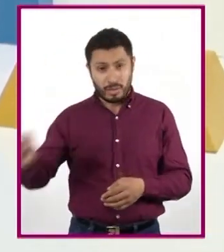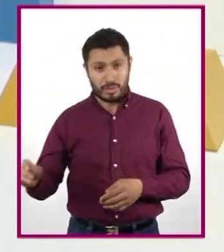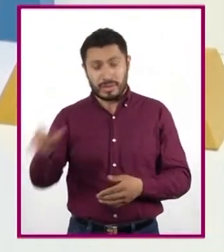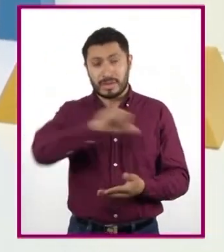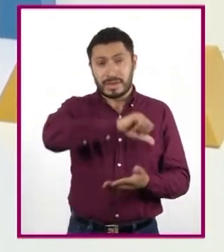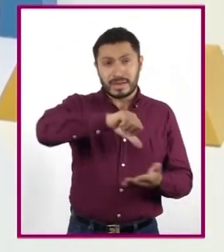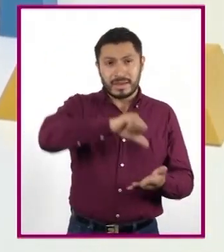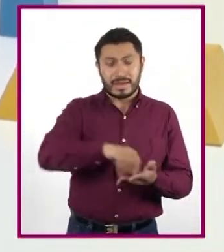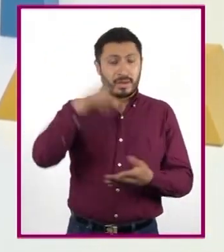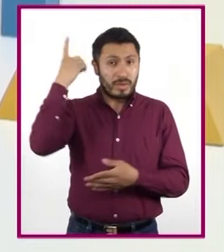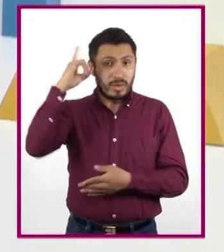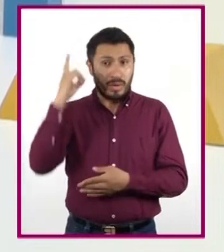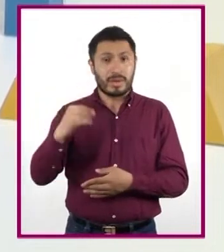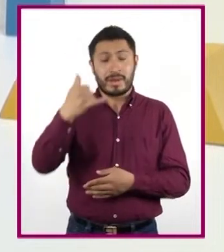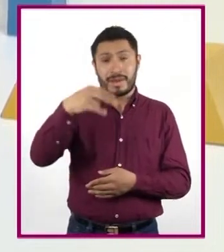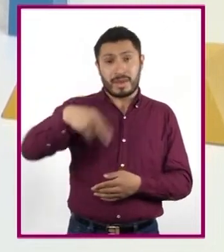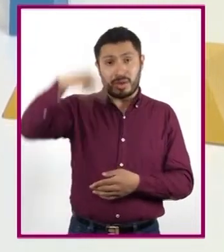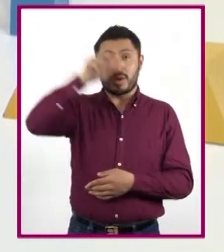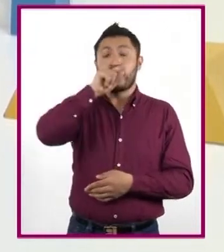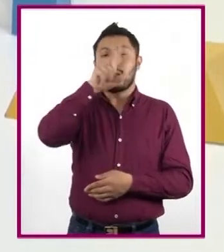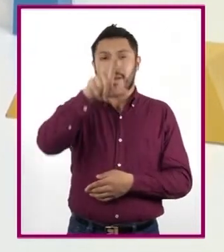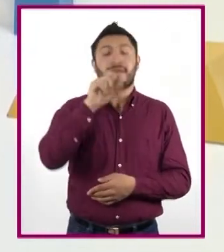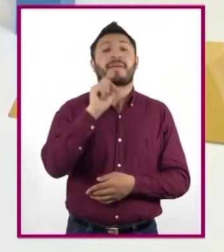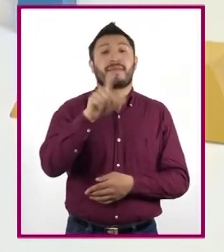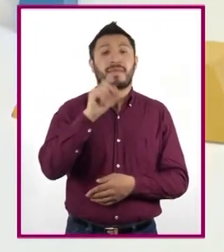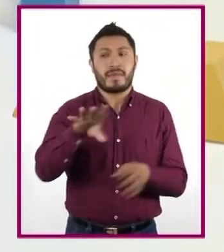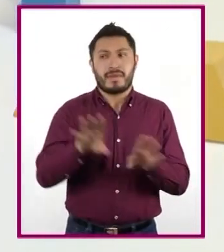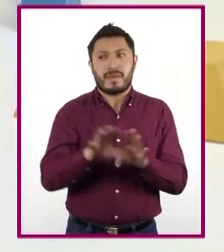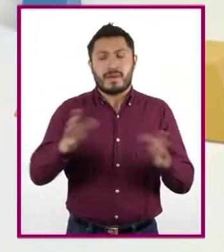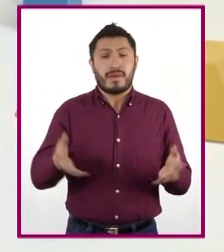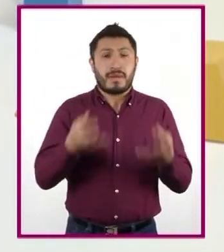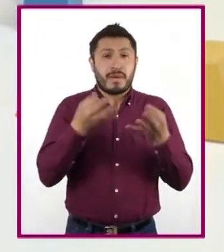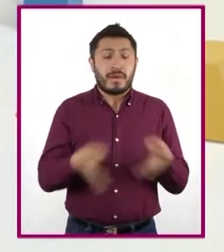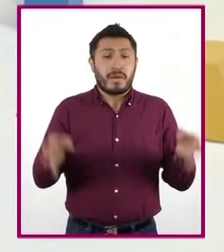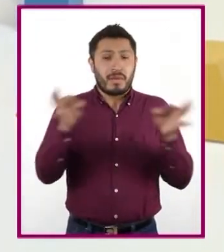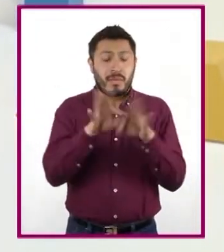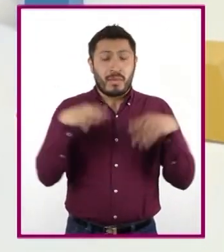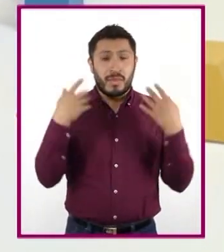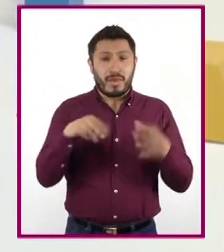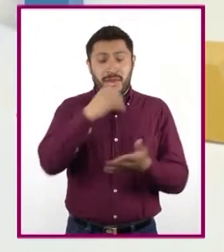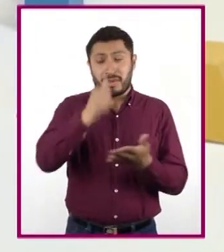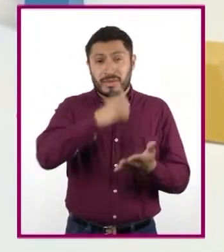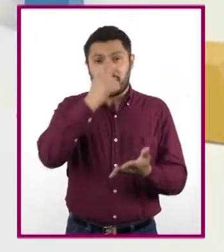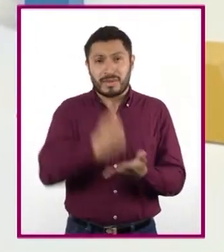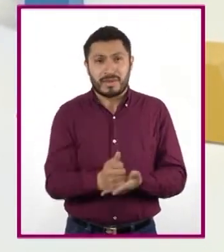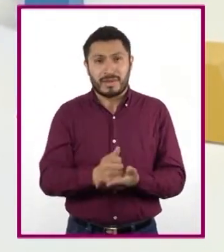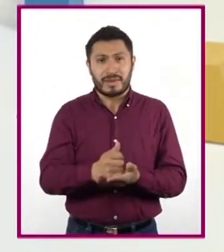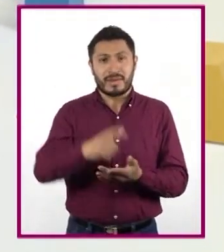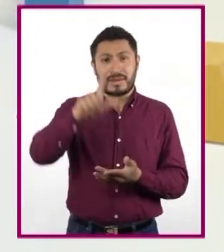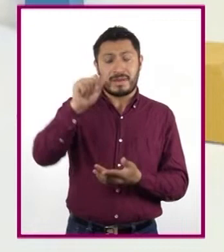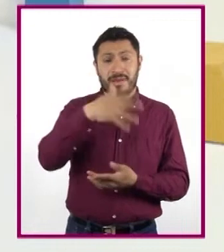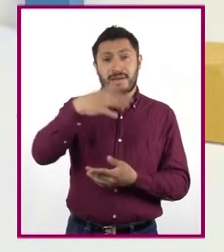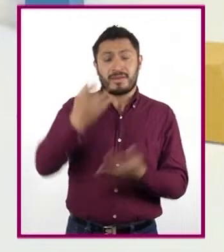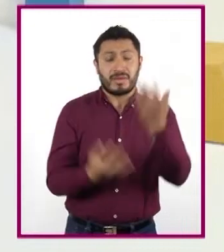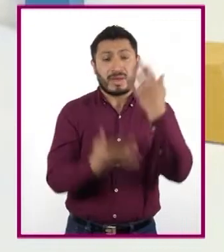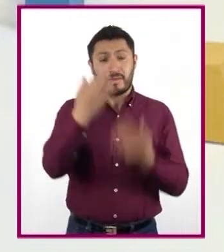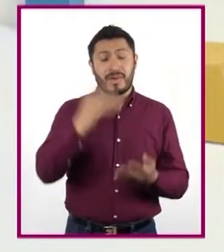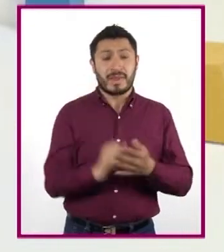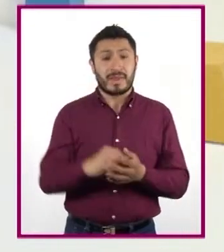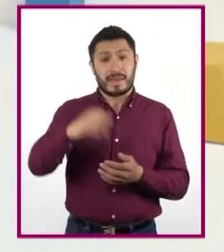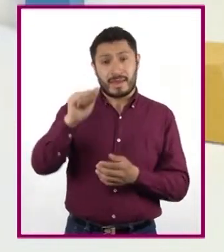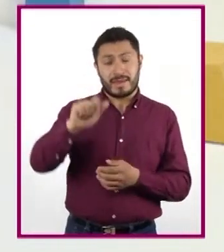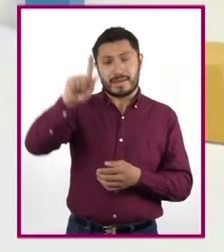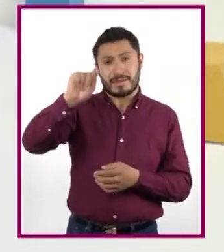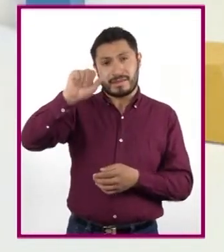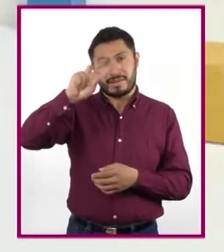Durango y parte norte de Jalisco. Sin embargo, destacan por su importancia las ciudades de La Quemada, El Teul y